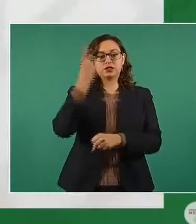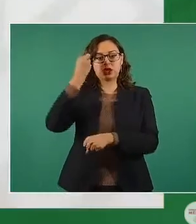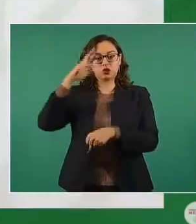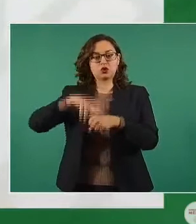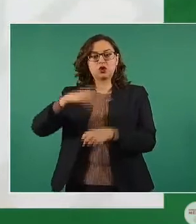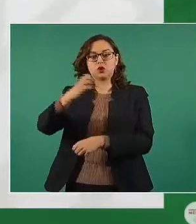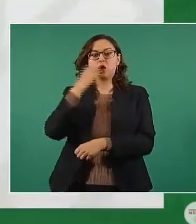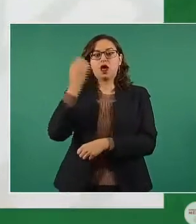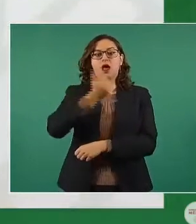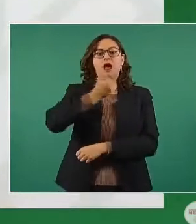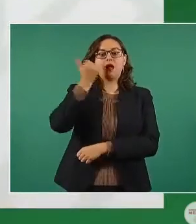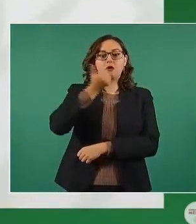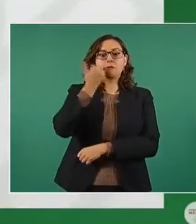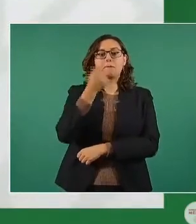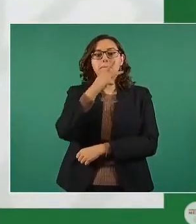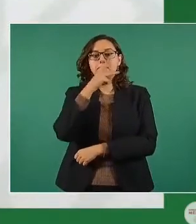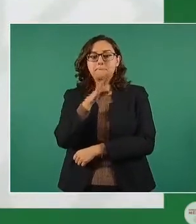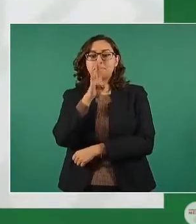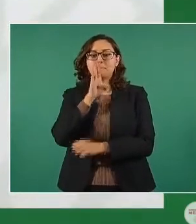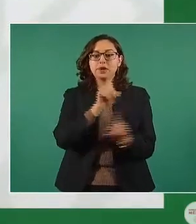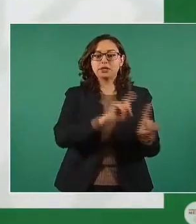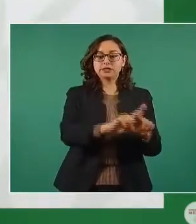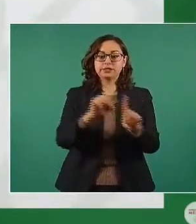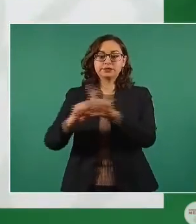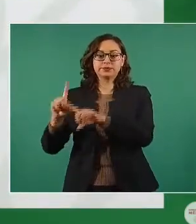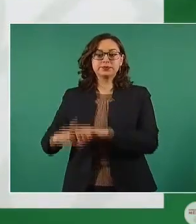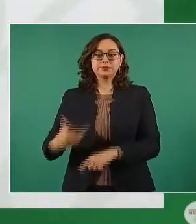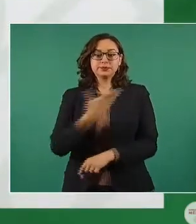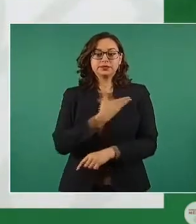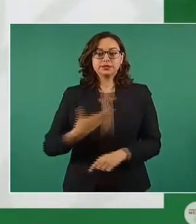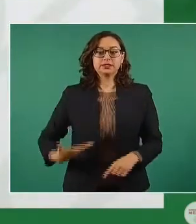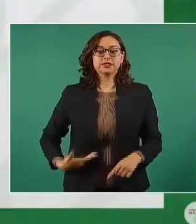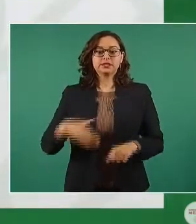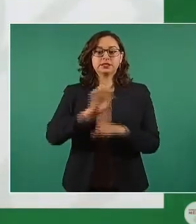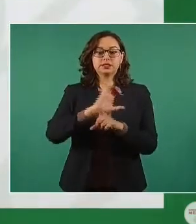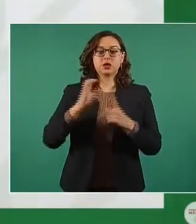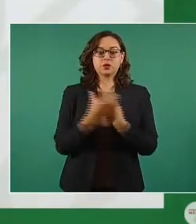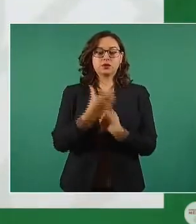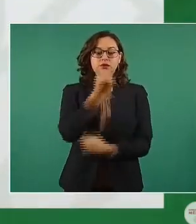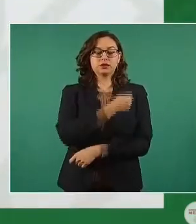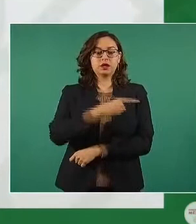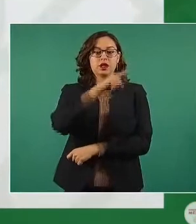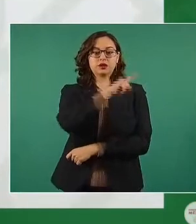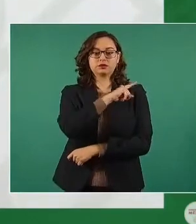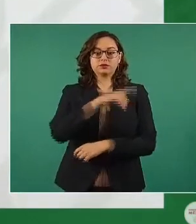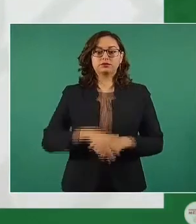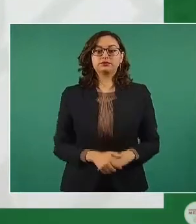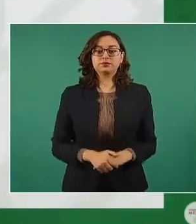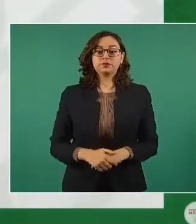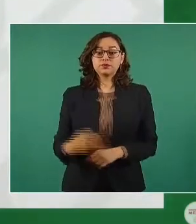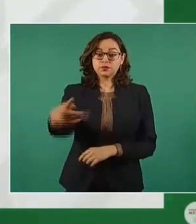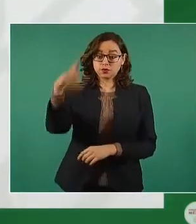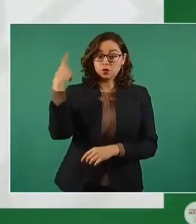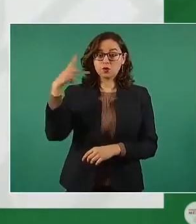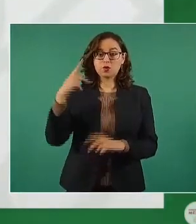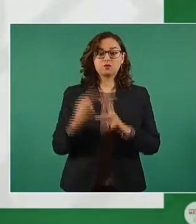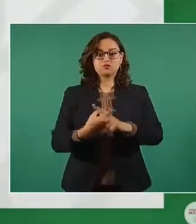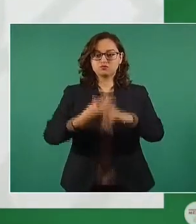los padres de familia, presidentes de los comités de salud. Le decimos que en Puebla arrancamos